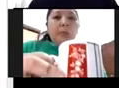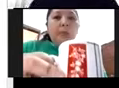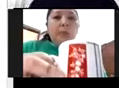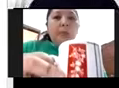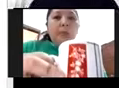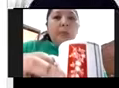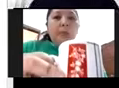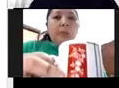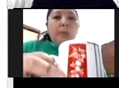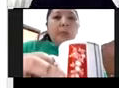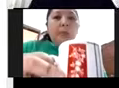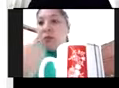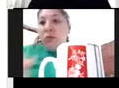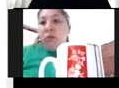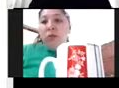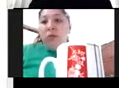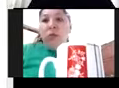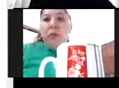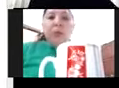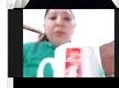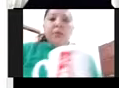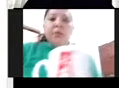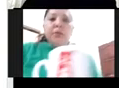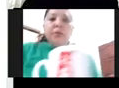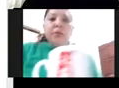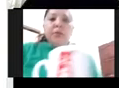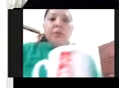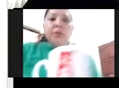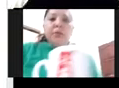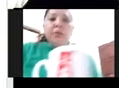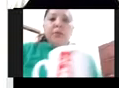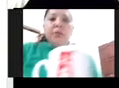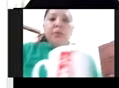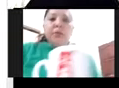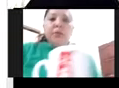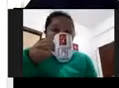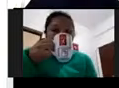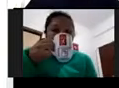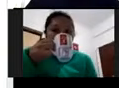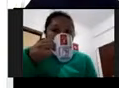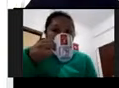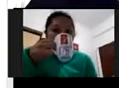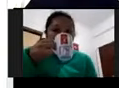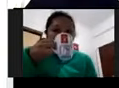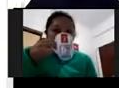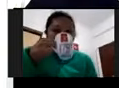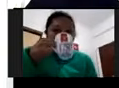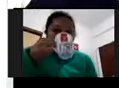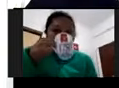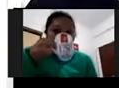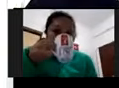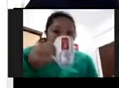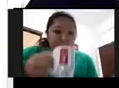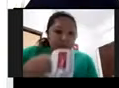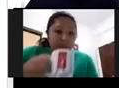más, porque toda ley debe cumplirse. Eso deberíamos, en este país, asumir de una buena vez que las leyes se han hecho